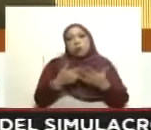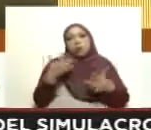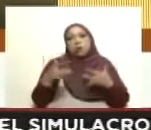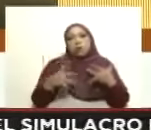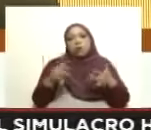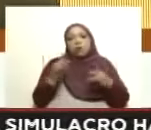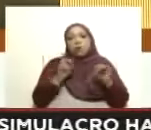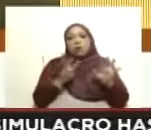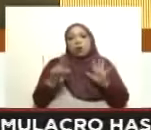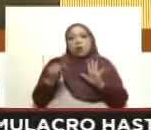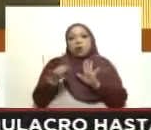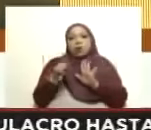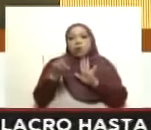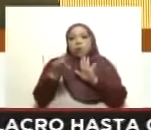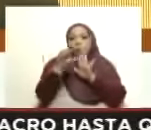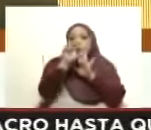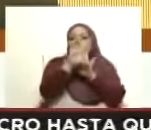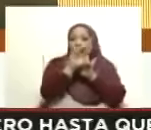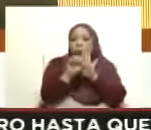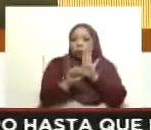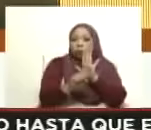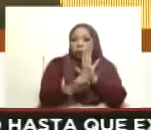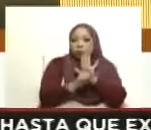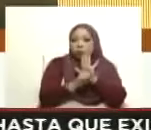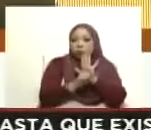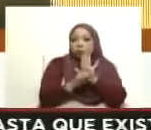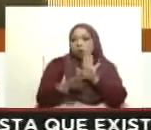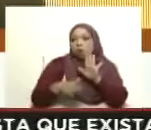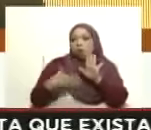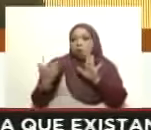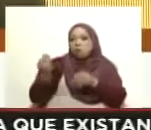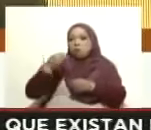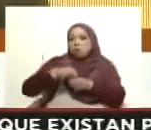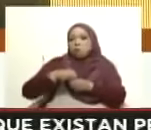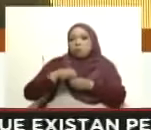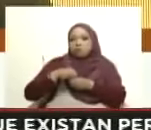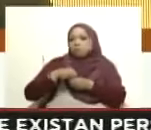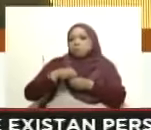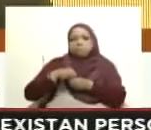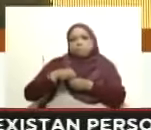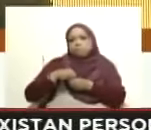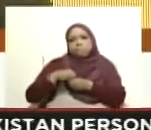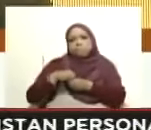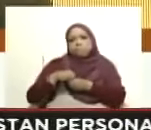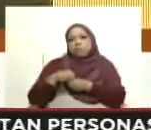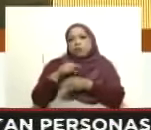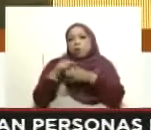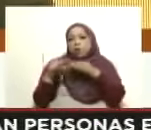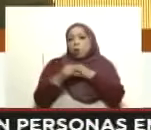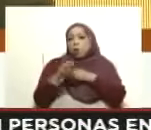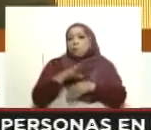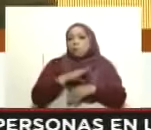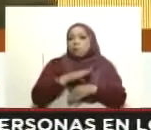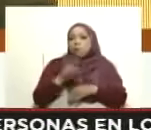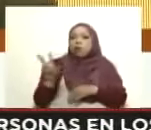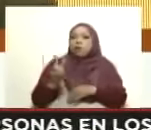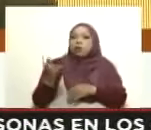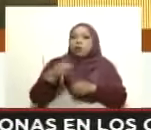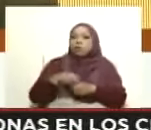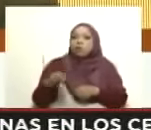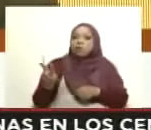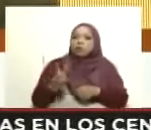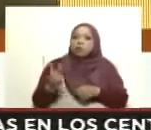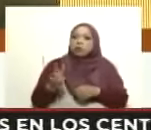71 de esta Constitución como si es que ellos pueden meterse en los asuntos que solamente le competen a las venezolanas y a los venezolanos